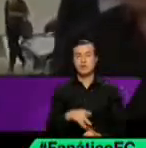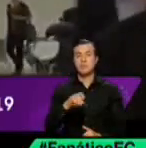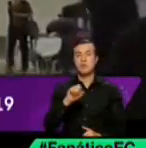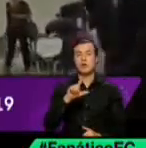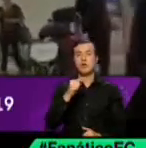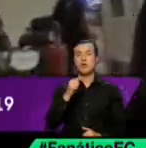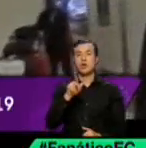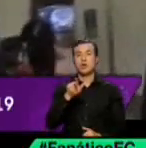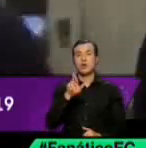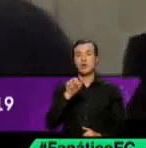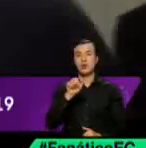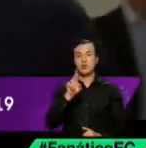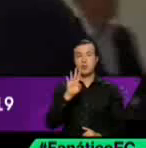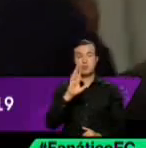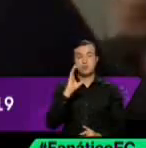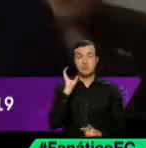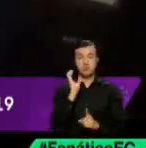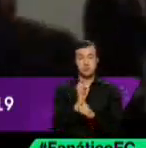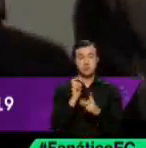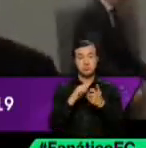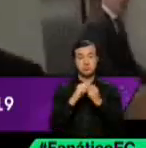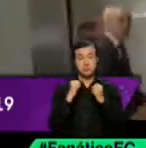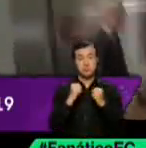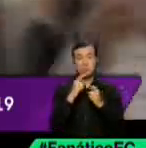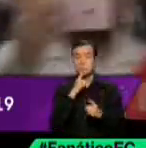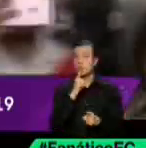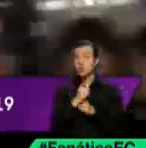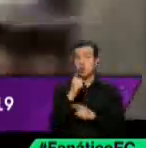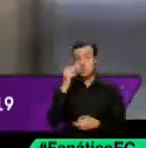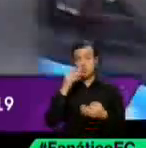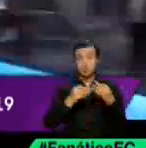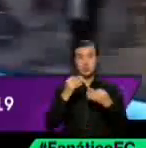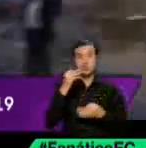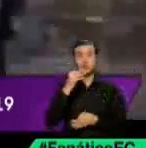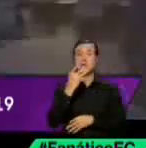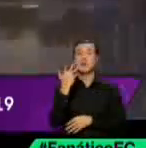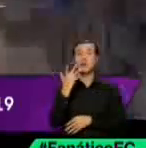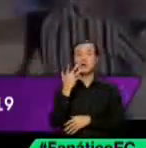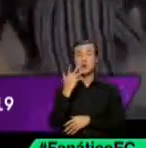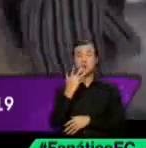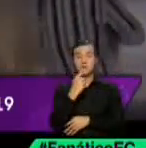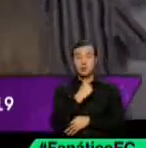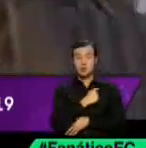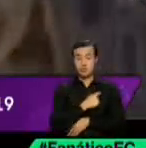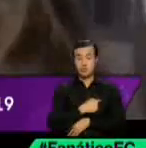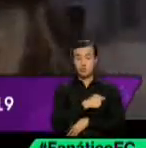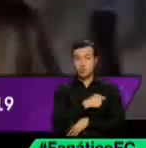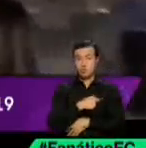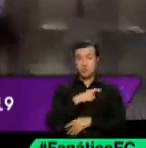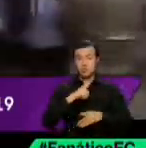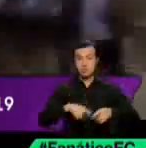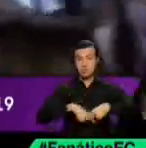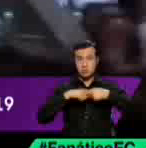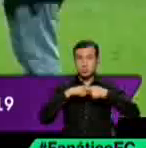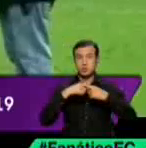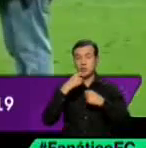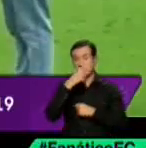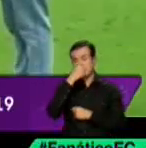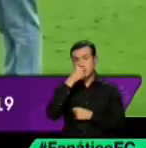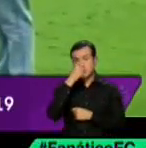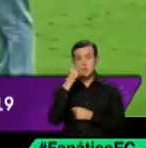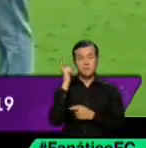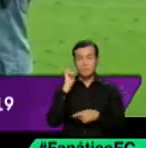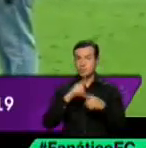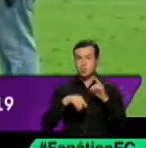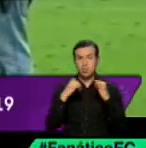Guerrero volvió a recibir un durísimo revés, ya que la justicia suiza revocó el efecto suspensivo de la sanción por doping y no